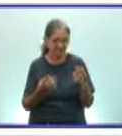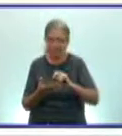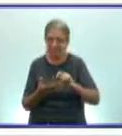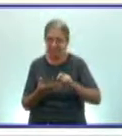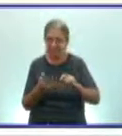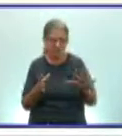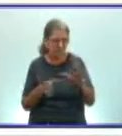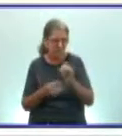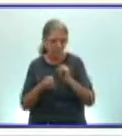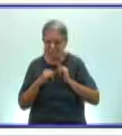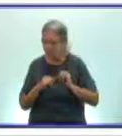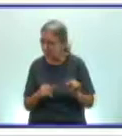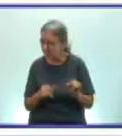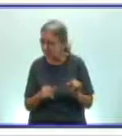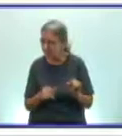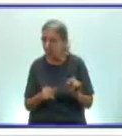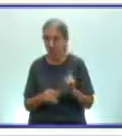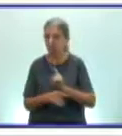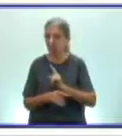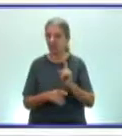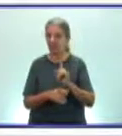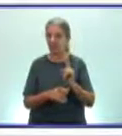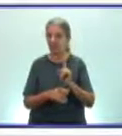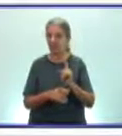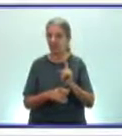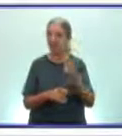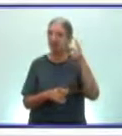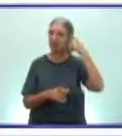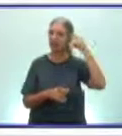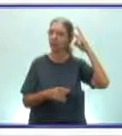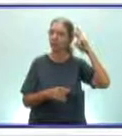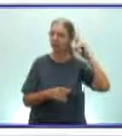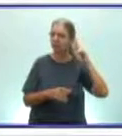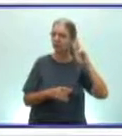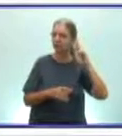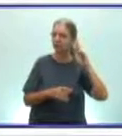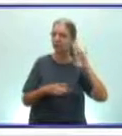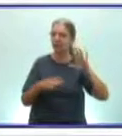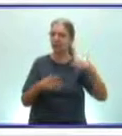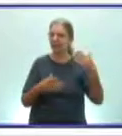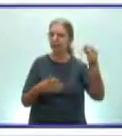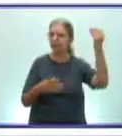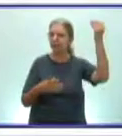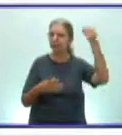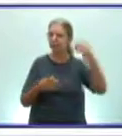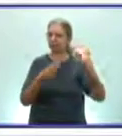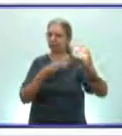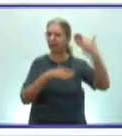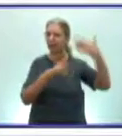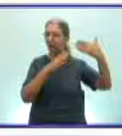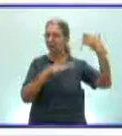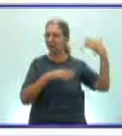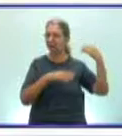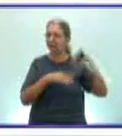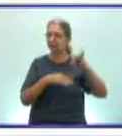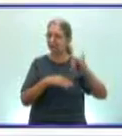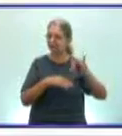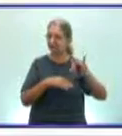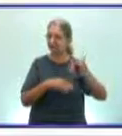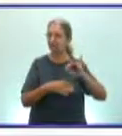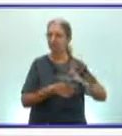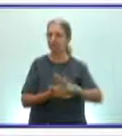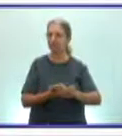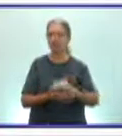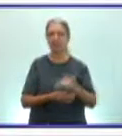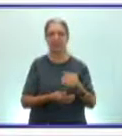esta información. Simplemente estamos recordando conocimiento adquirido en grados anteriores.